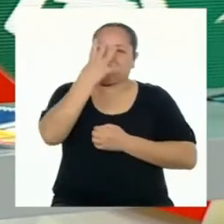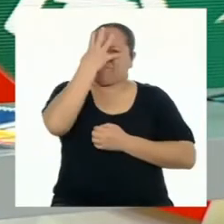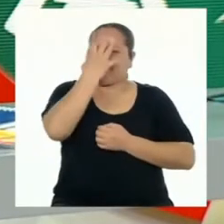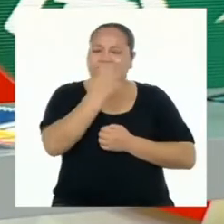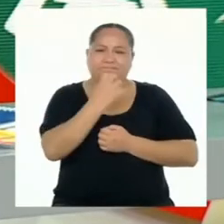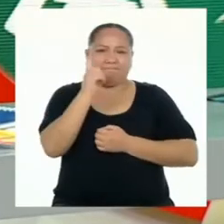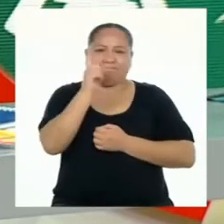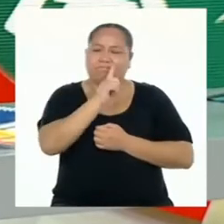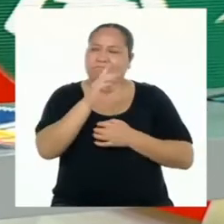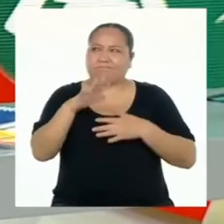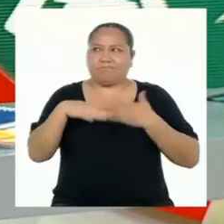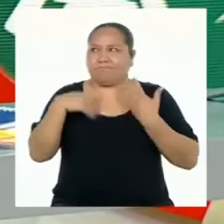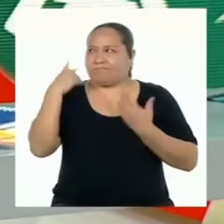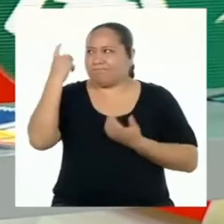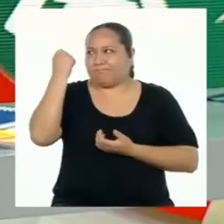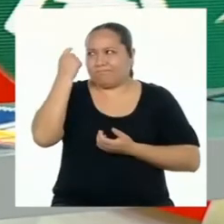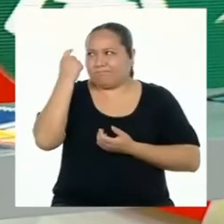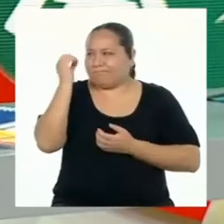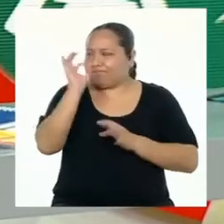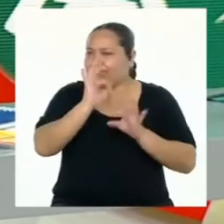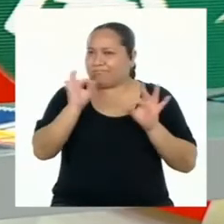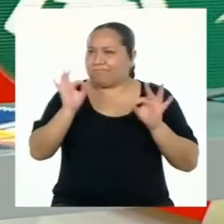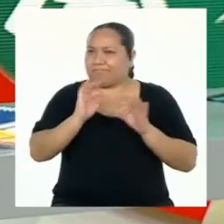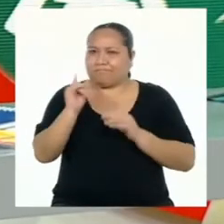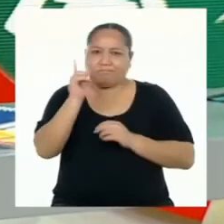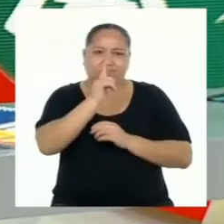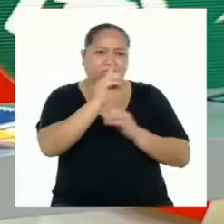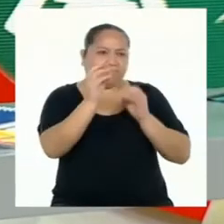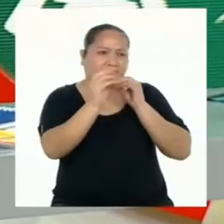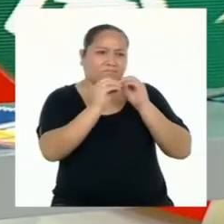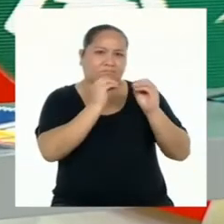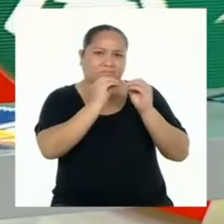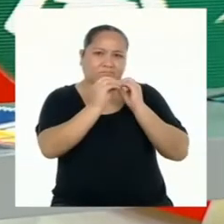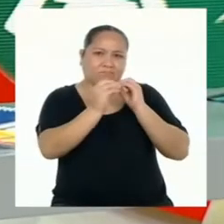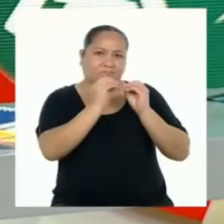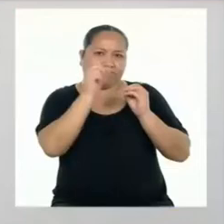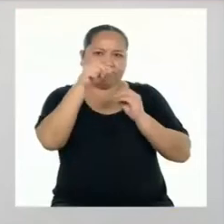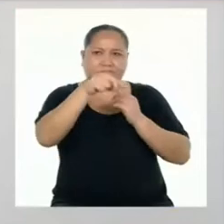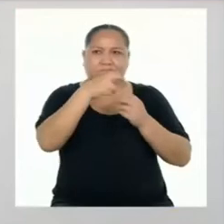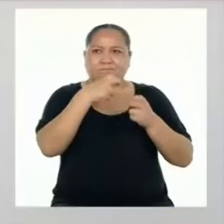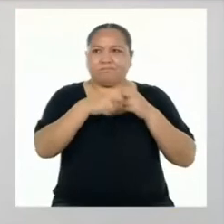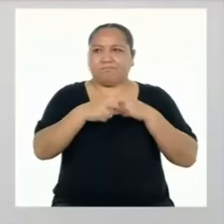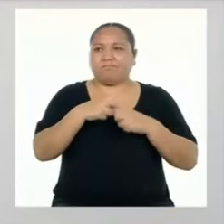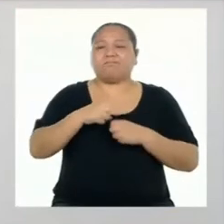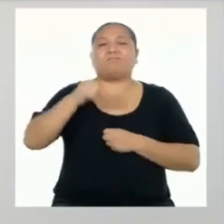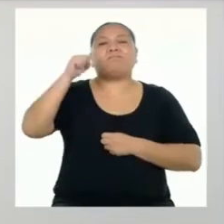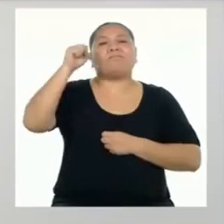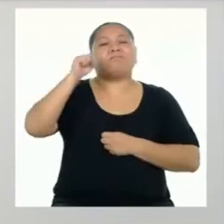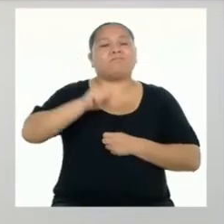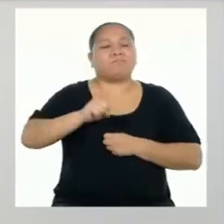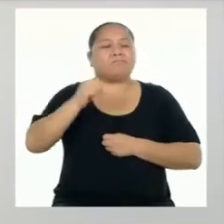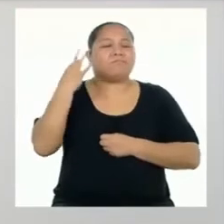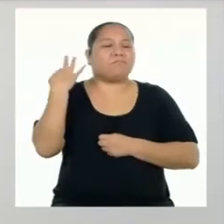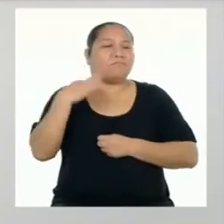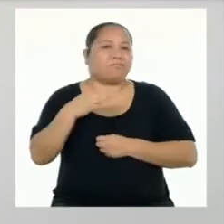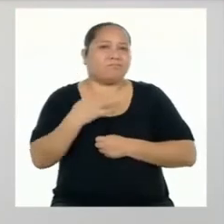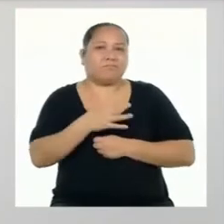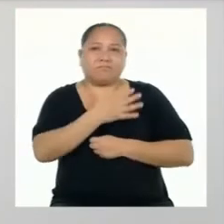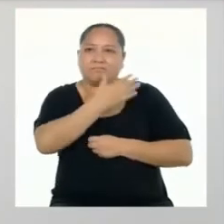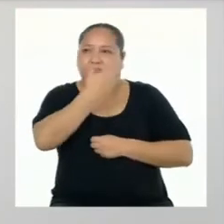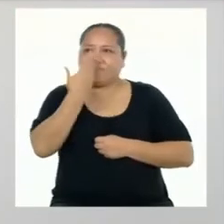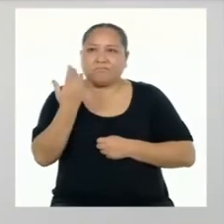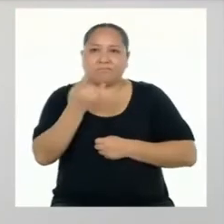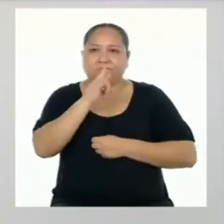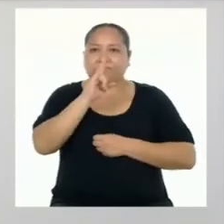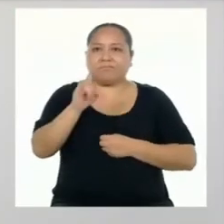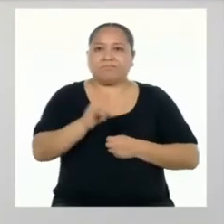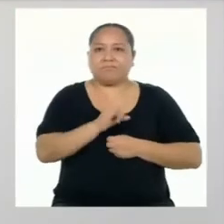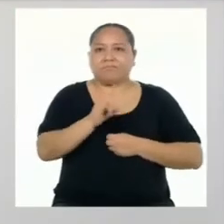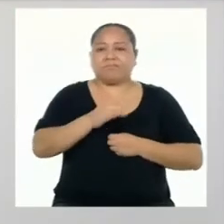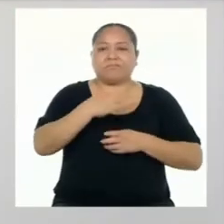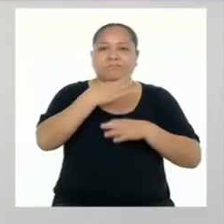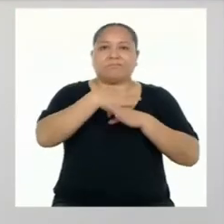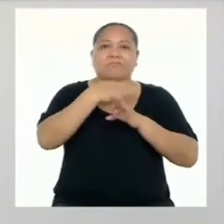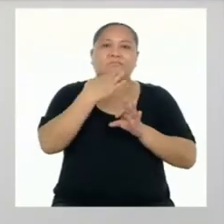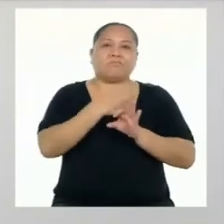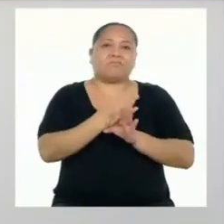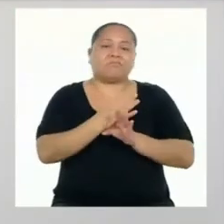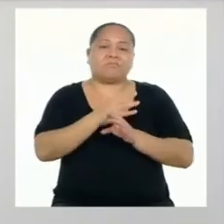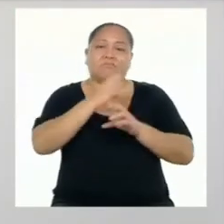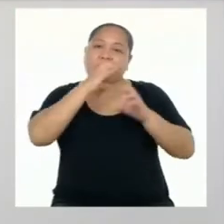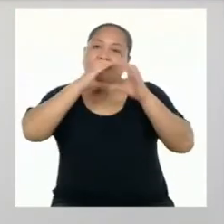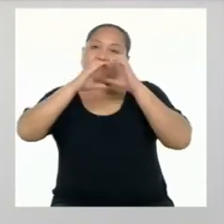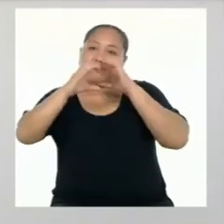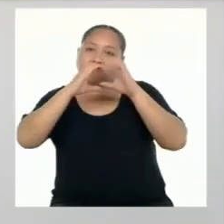Enojados no podríamos entender nada, ni solucionar el problema en cuestión. Siempre es mejor utilizar nuestra capacidad de